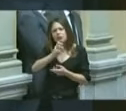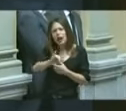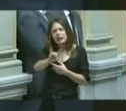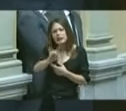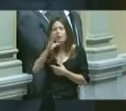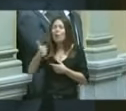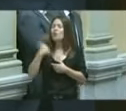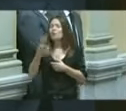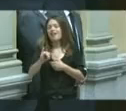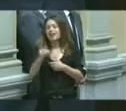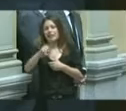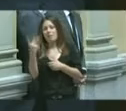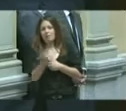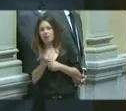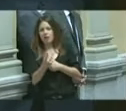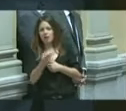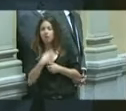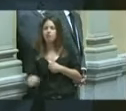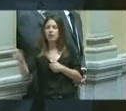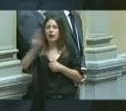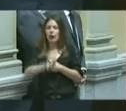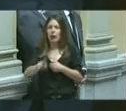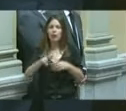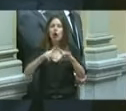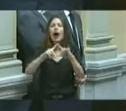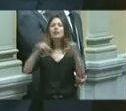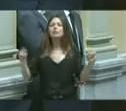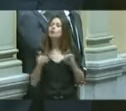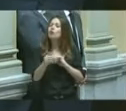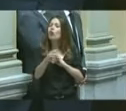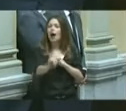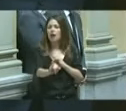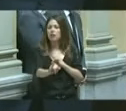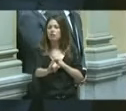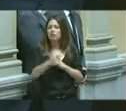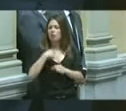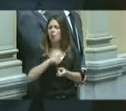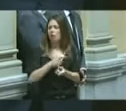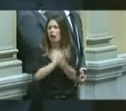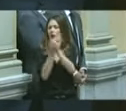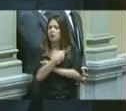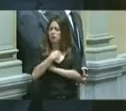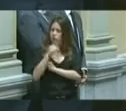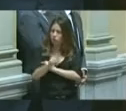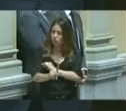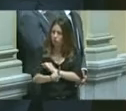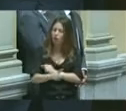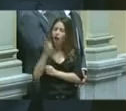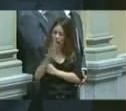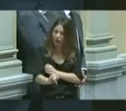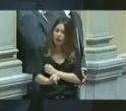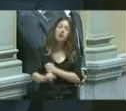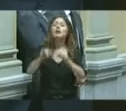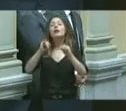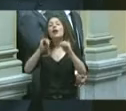todo las oportunidades. Lo reitero, Asturias tiene futuro y yo me niego a aceptar lo contrario. Esta legislatura debe ser